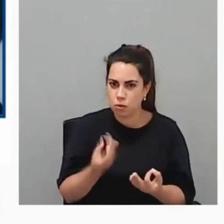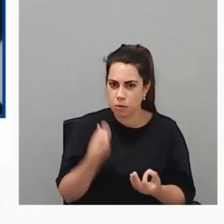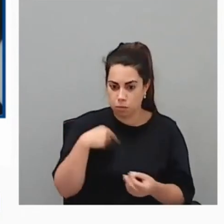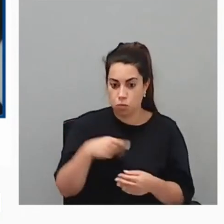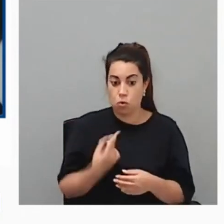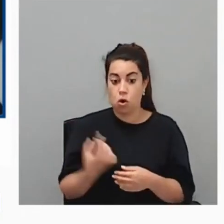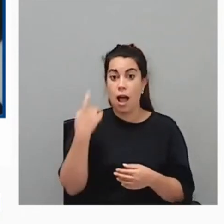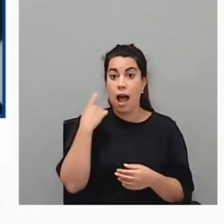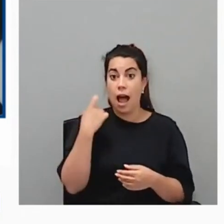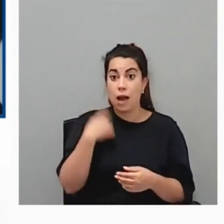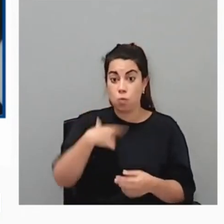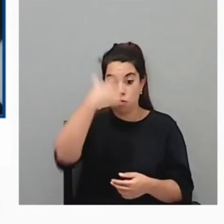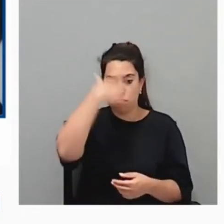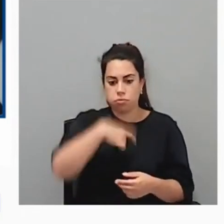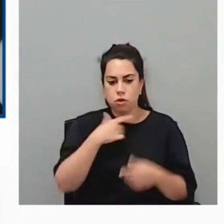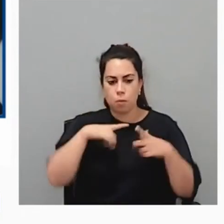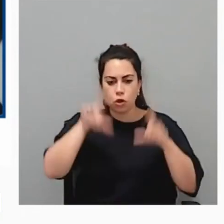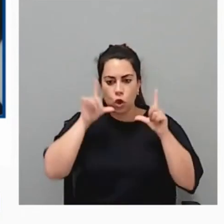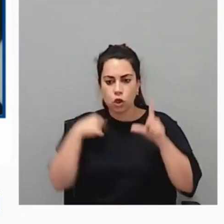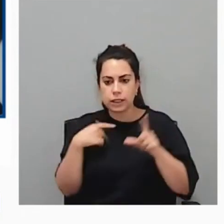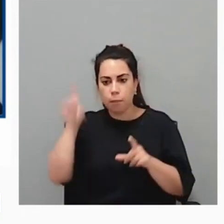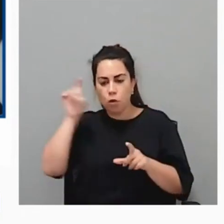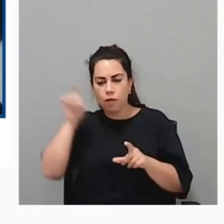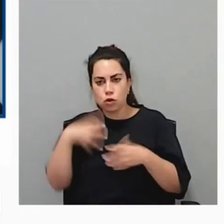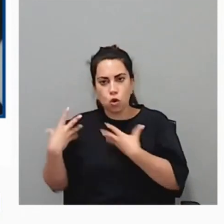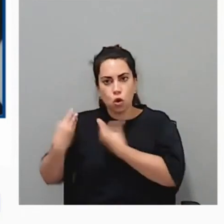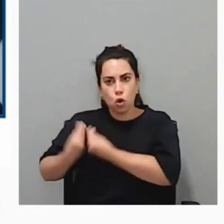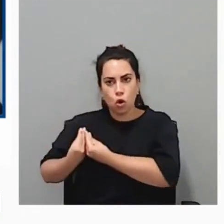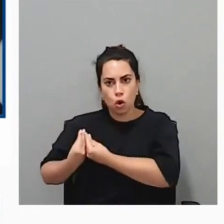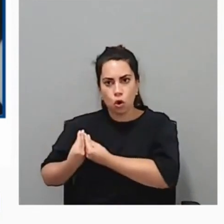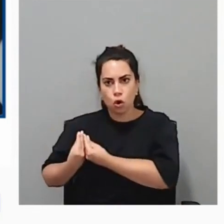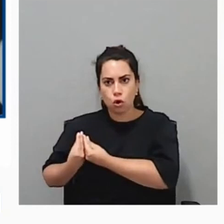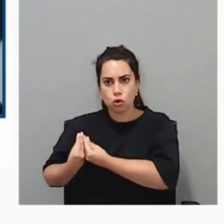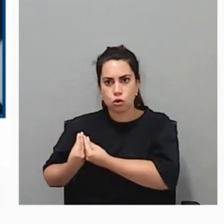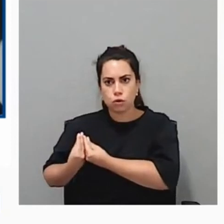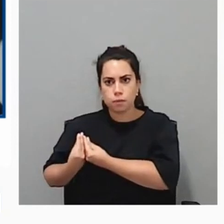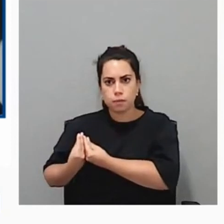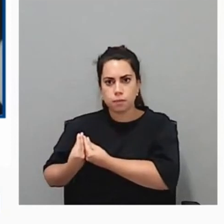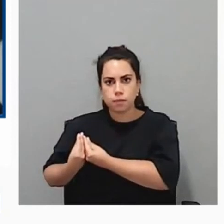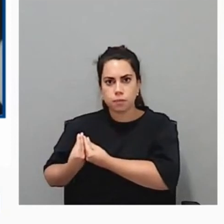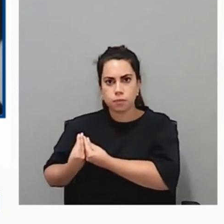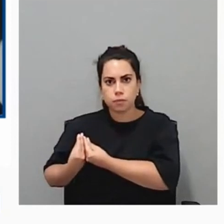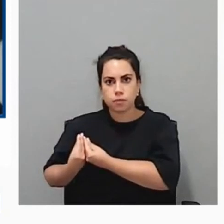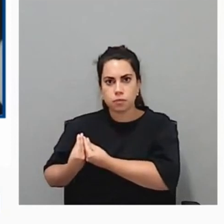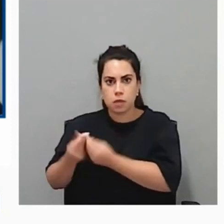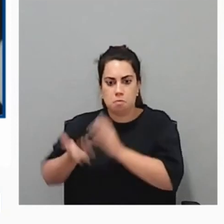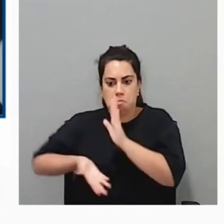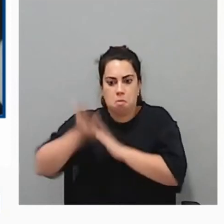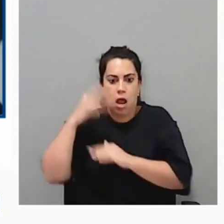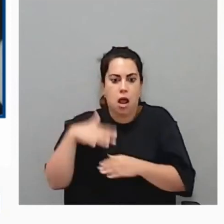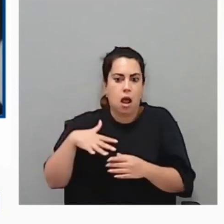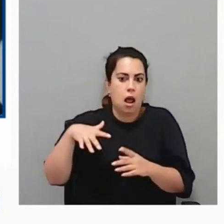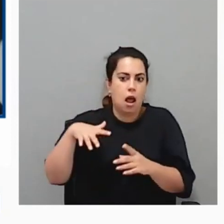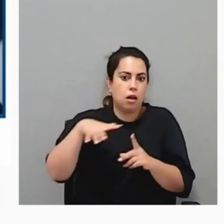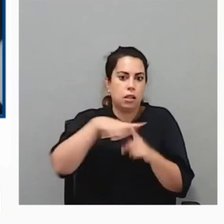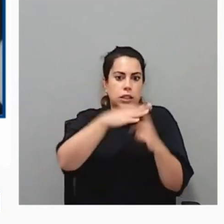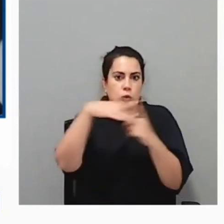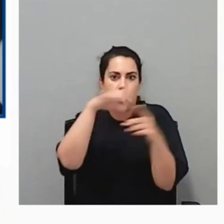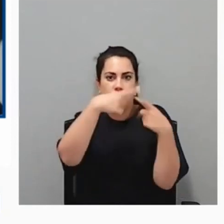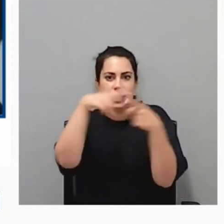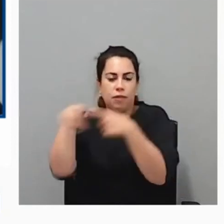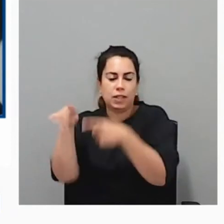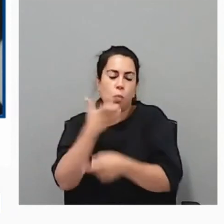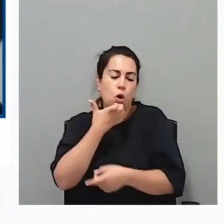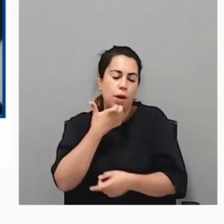en primera persona, también con el profesor, y los llevamos a diferentes entornos. Por ejemplo, a mí había una